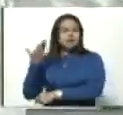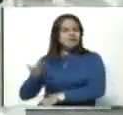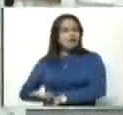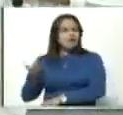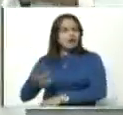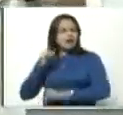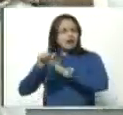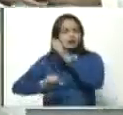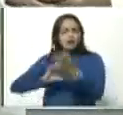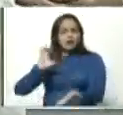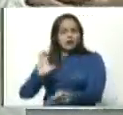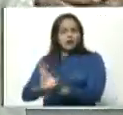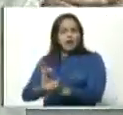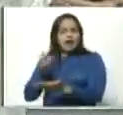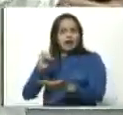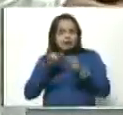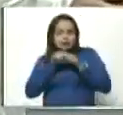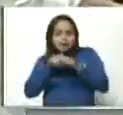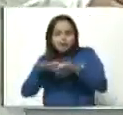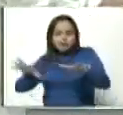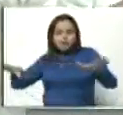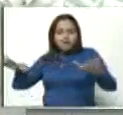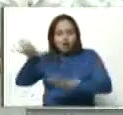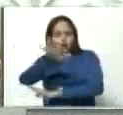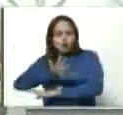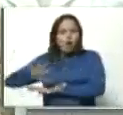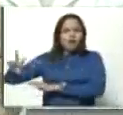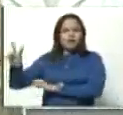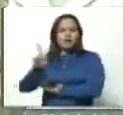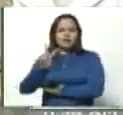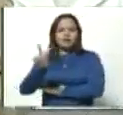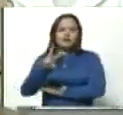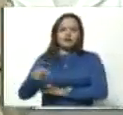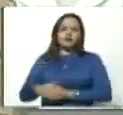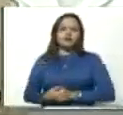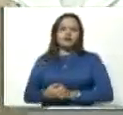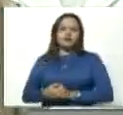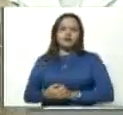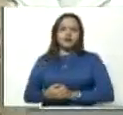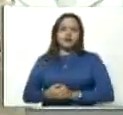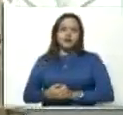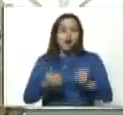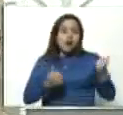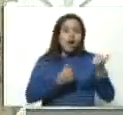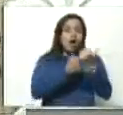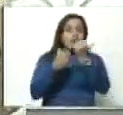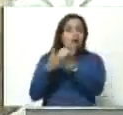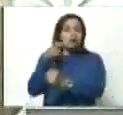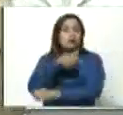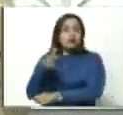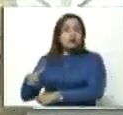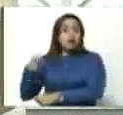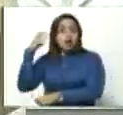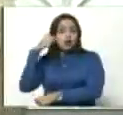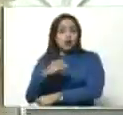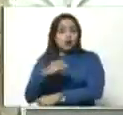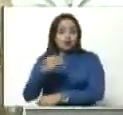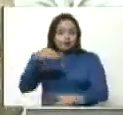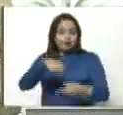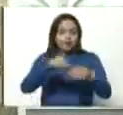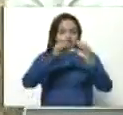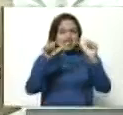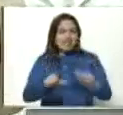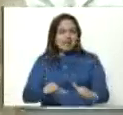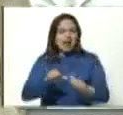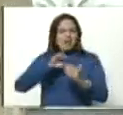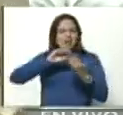capital se multiplica en toda la geografía venezolana con la presencia de colaboradores cubanos dentro del sistema de barrio Dentro